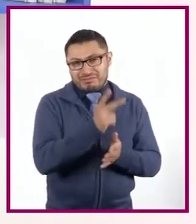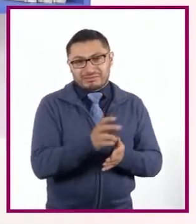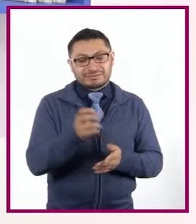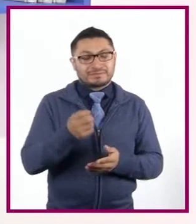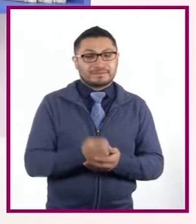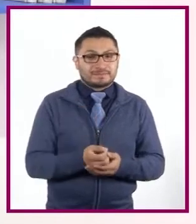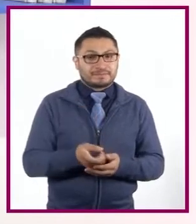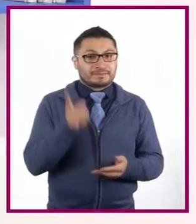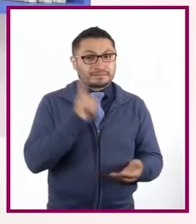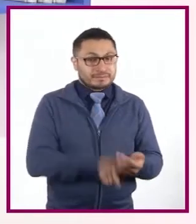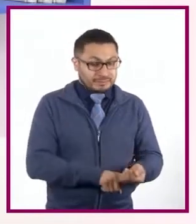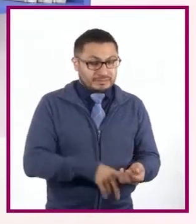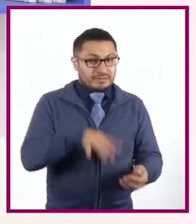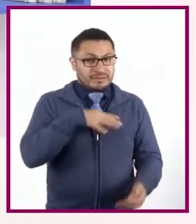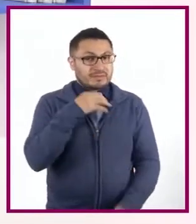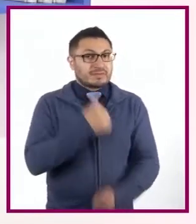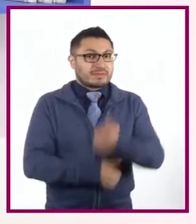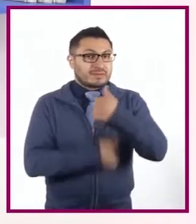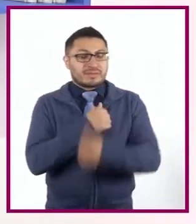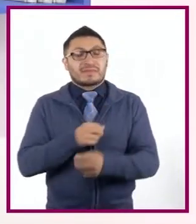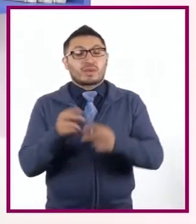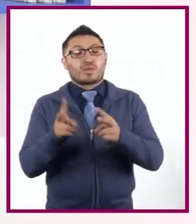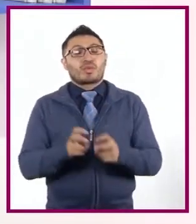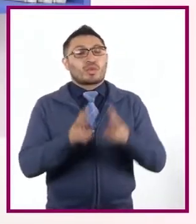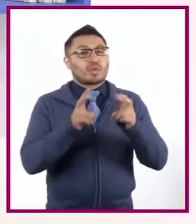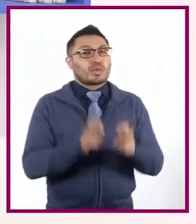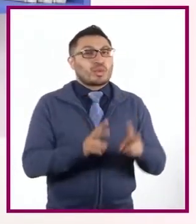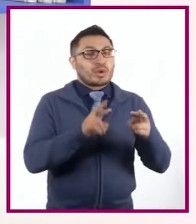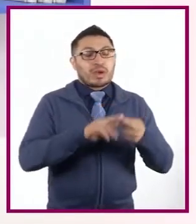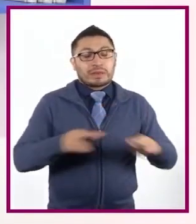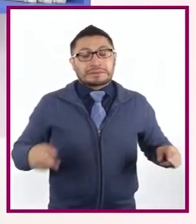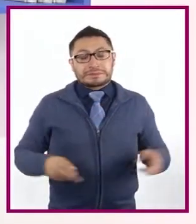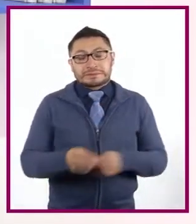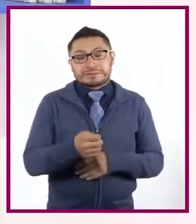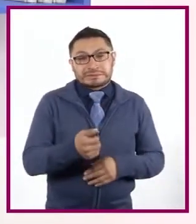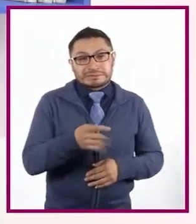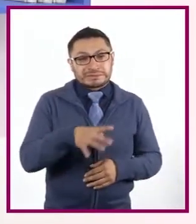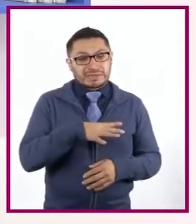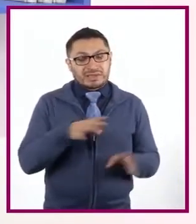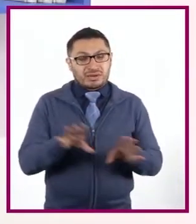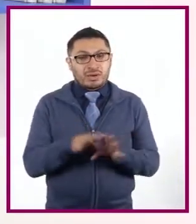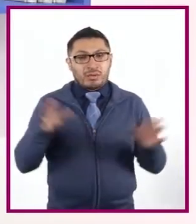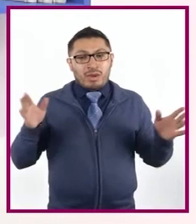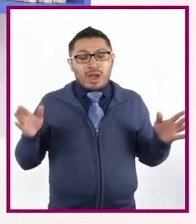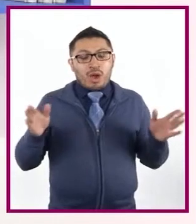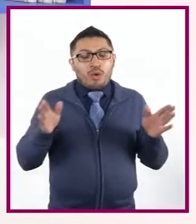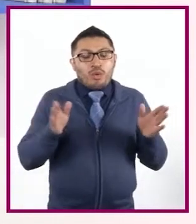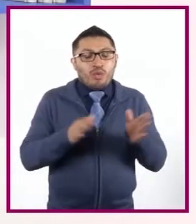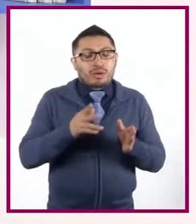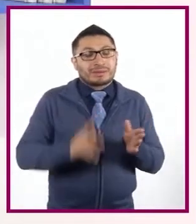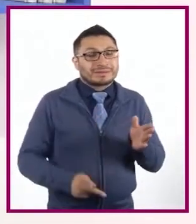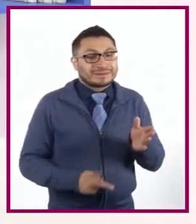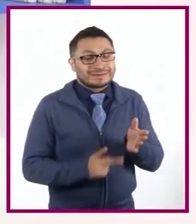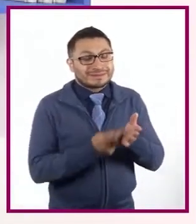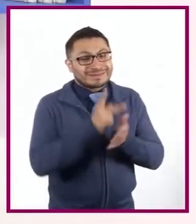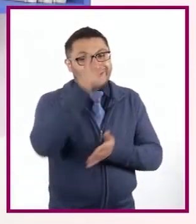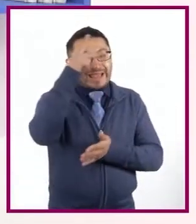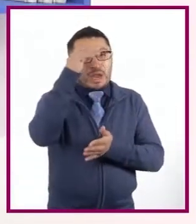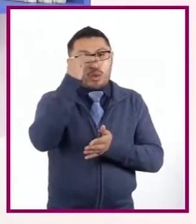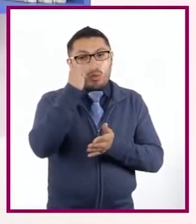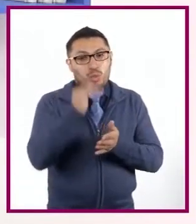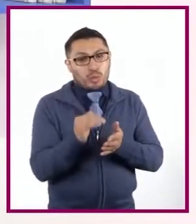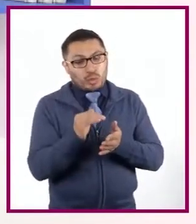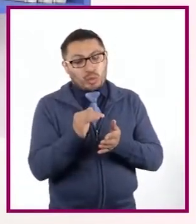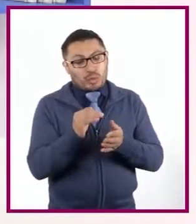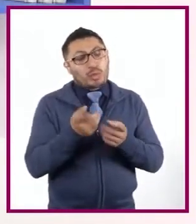En ellas, la competencia por recursos limitados las lleva a una reducción de crecimiento y desarrollo